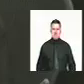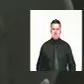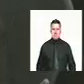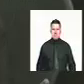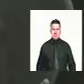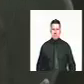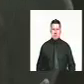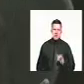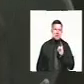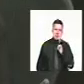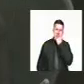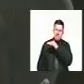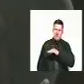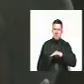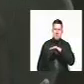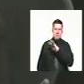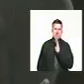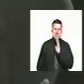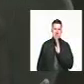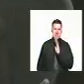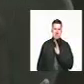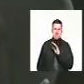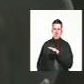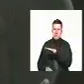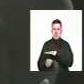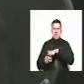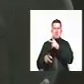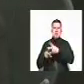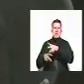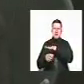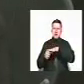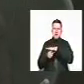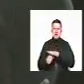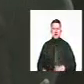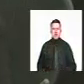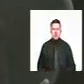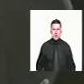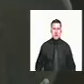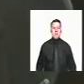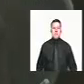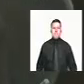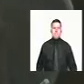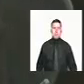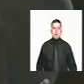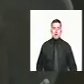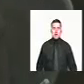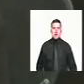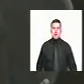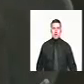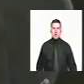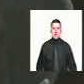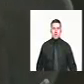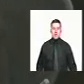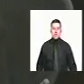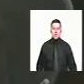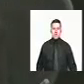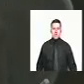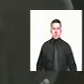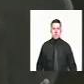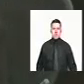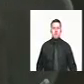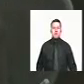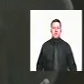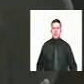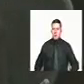de la negligencia para intervenir esta zona. En este orden de ideas, esta alarma